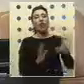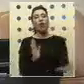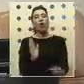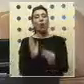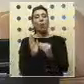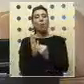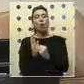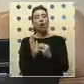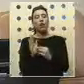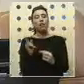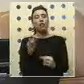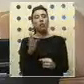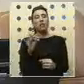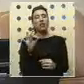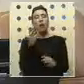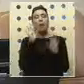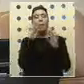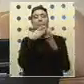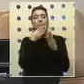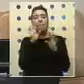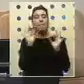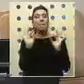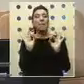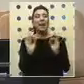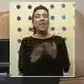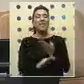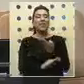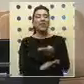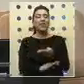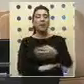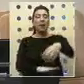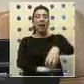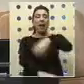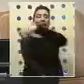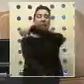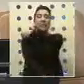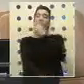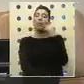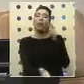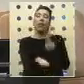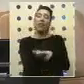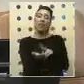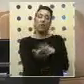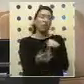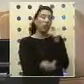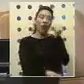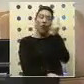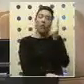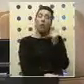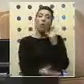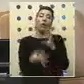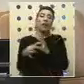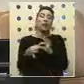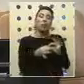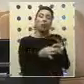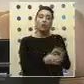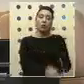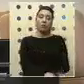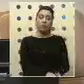incorporado en este subsidio preferencial para las zonas extremas porque verdaderamente no entendemos cuál es la razón.